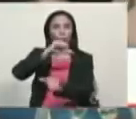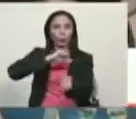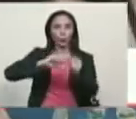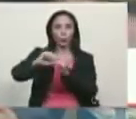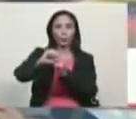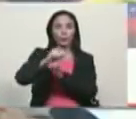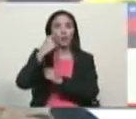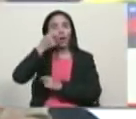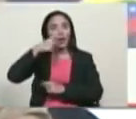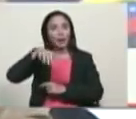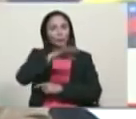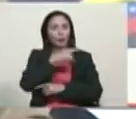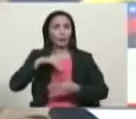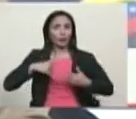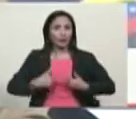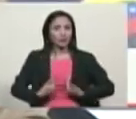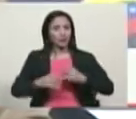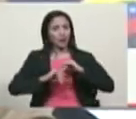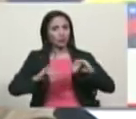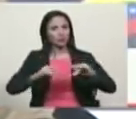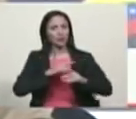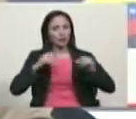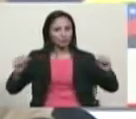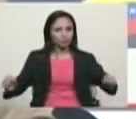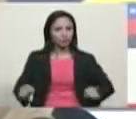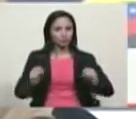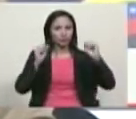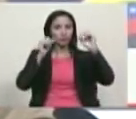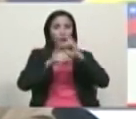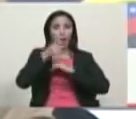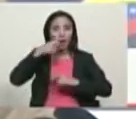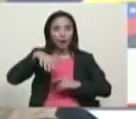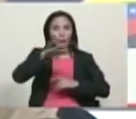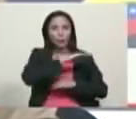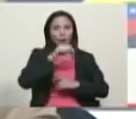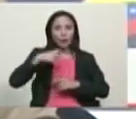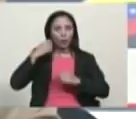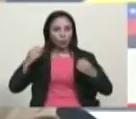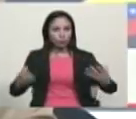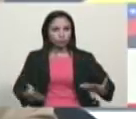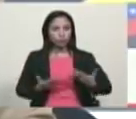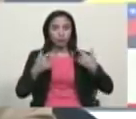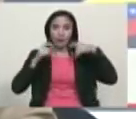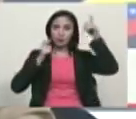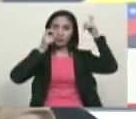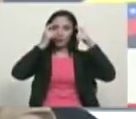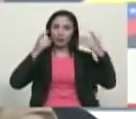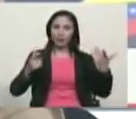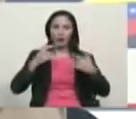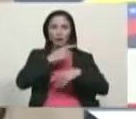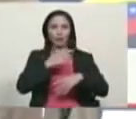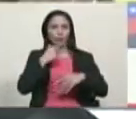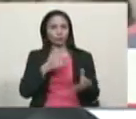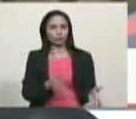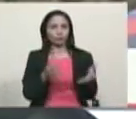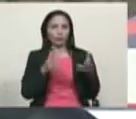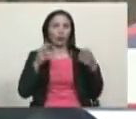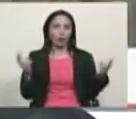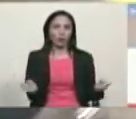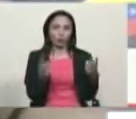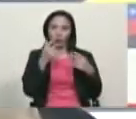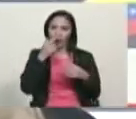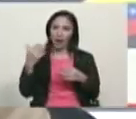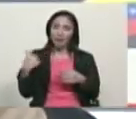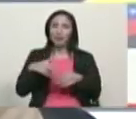Su gente se cansó, su gente se desmoralizó y el pueblo bolivariano se creció y el comandante Chávez tuvo un gran triunfo en aquel